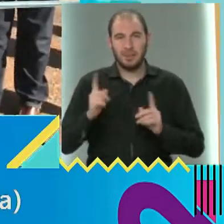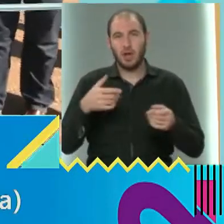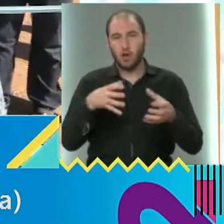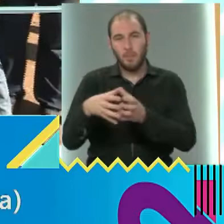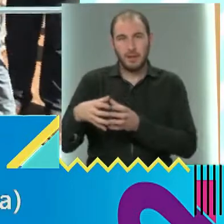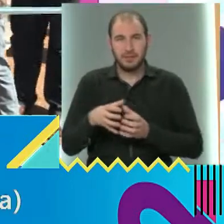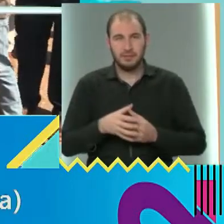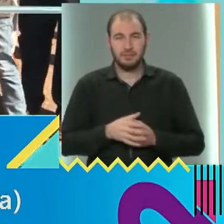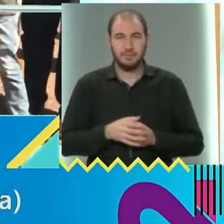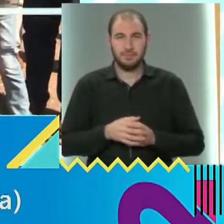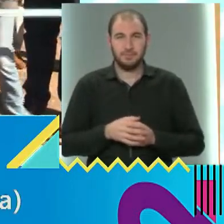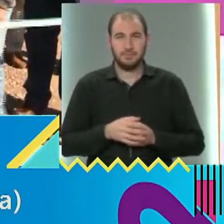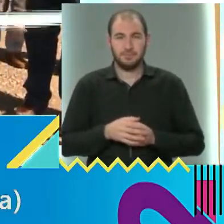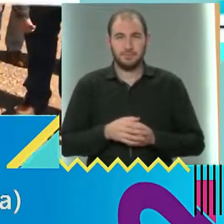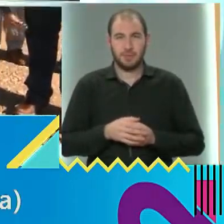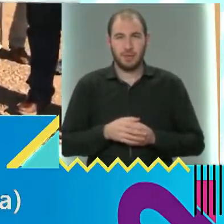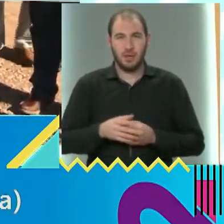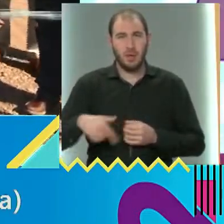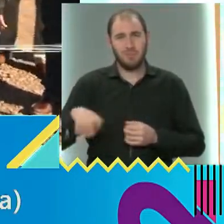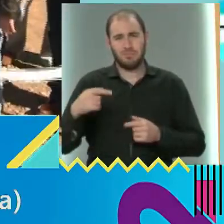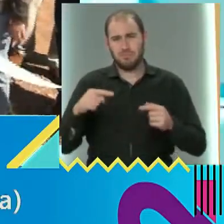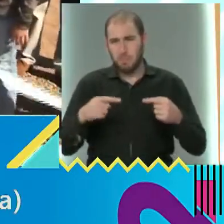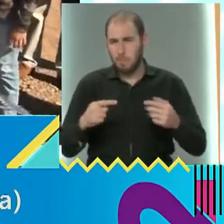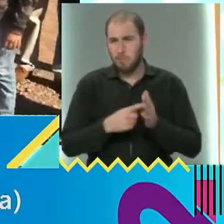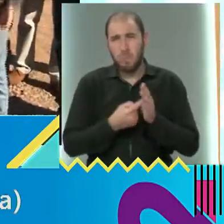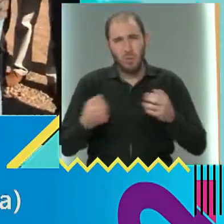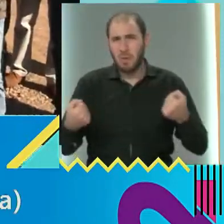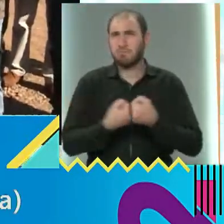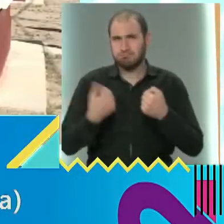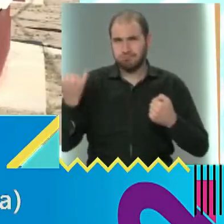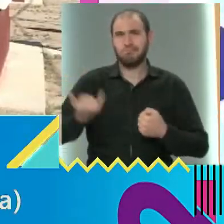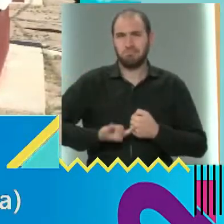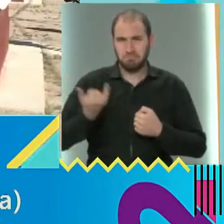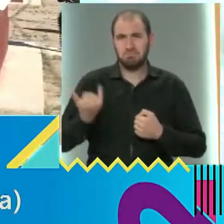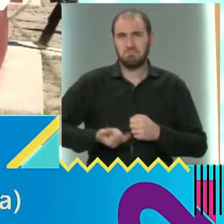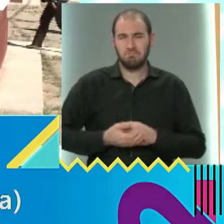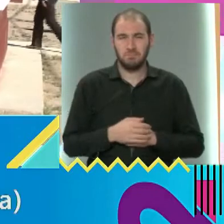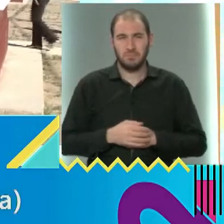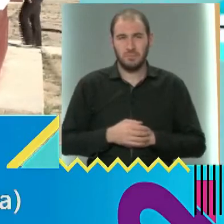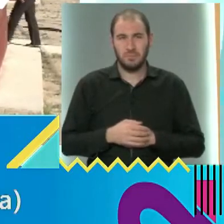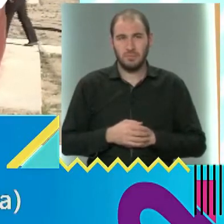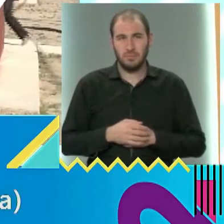cooperativas. Tenemos muchísimos puntos en común y coincidimos prácticamente